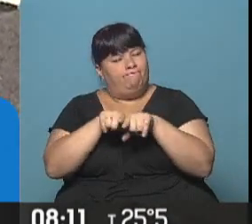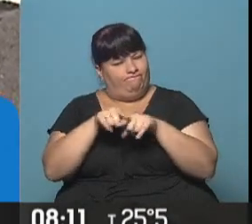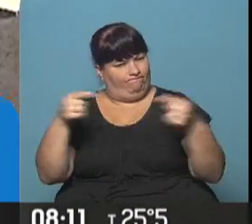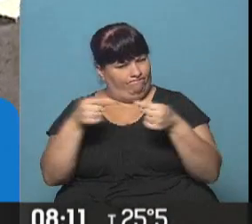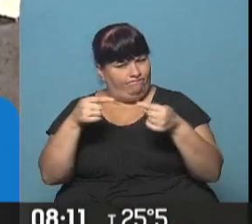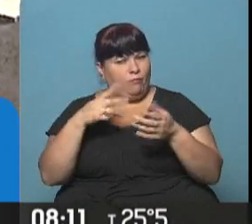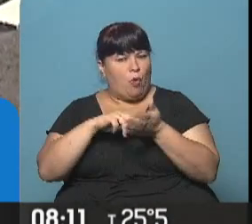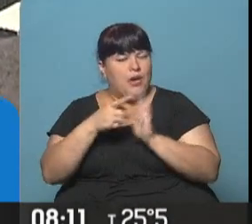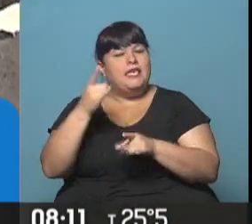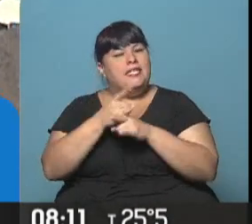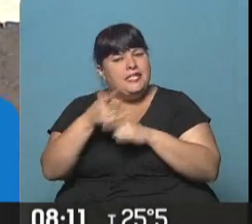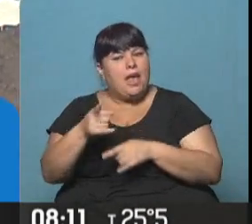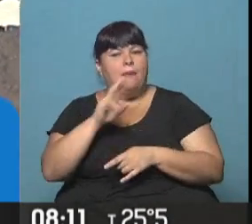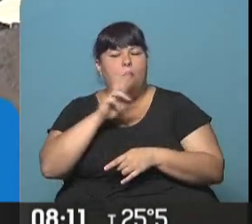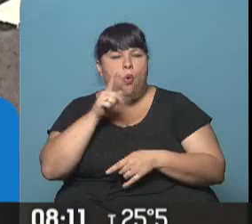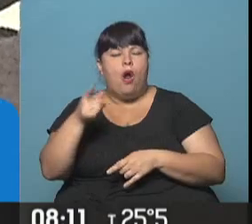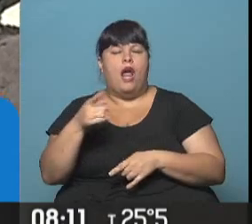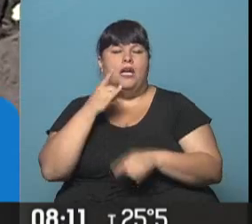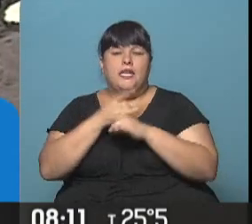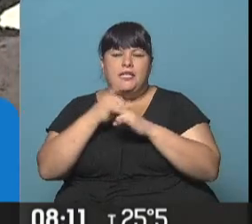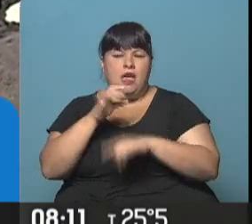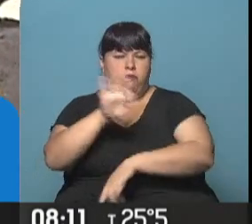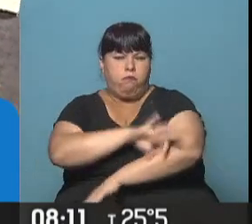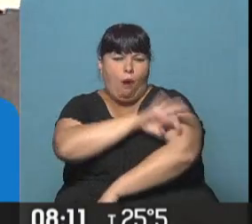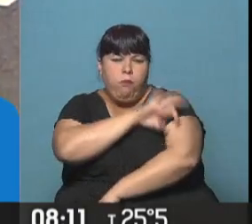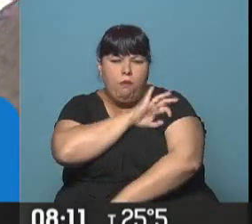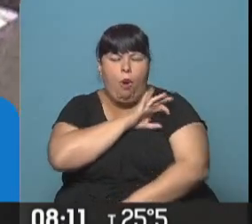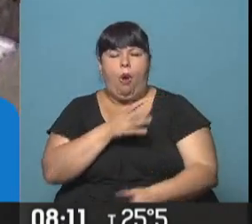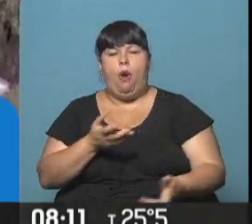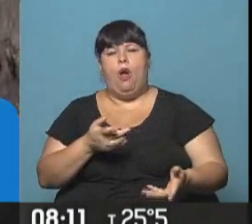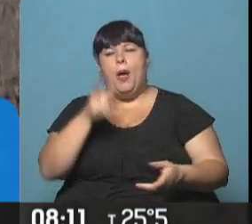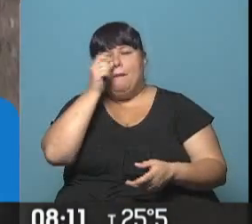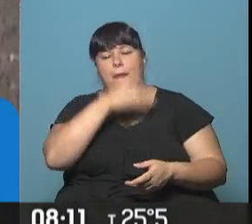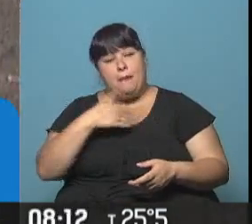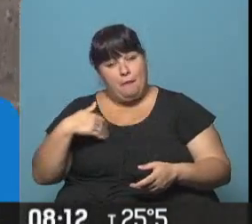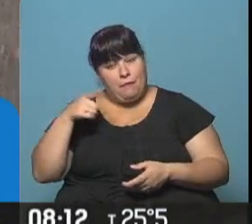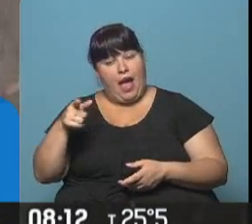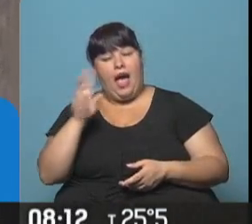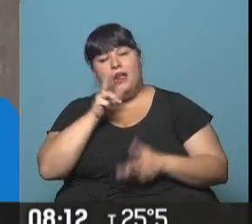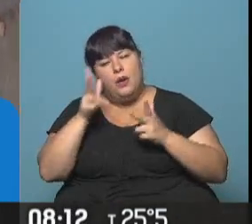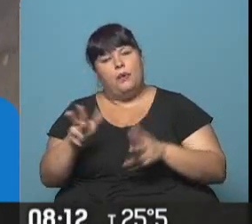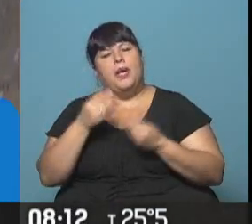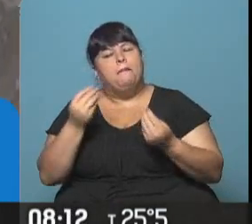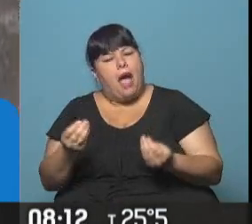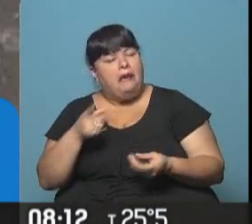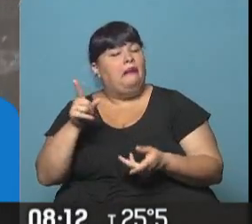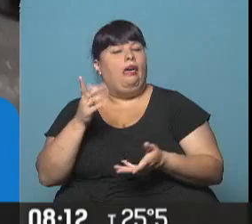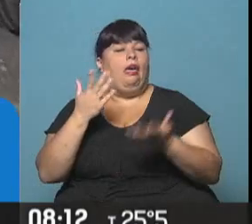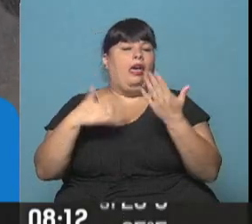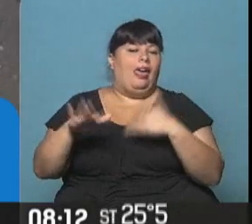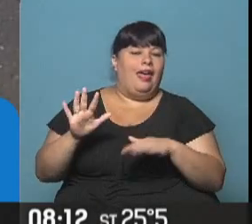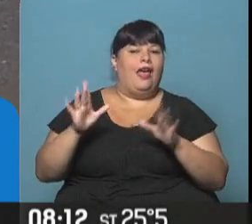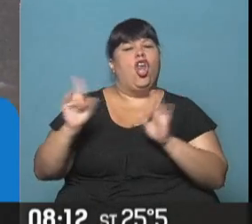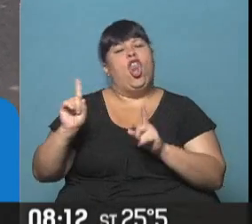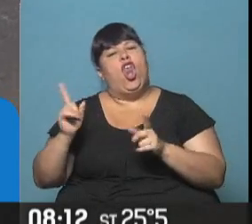Ella habitualmente aparecía con moretones. Los padres le decían qué pasa. Ella